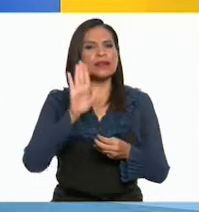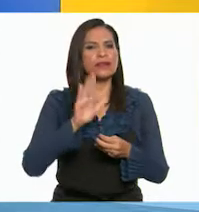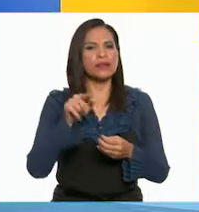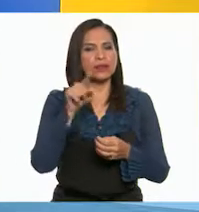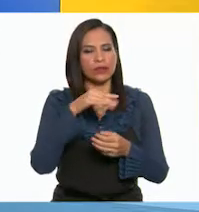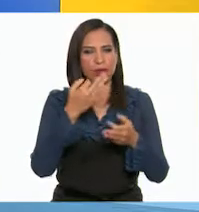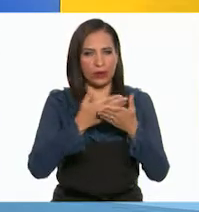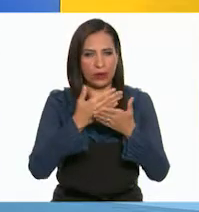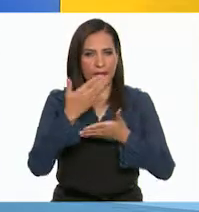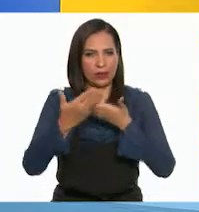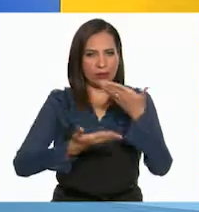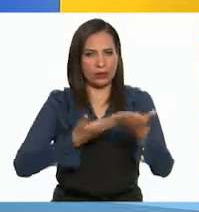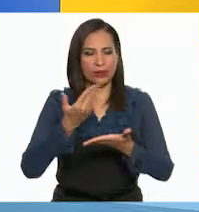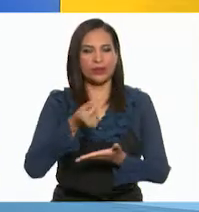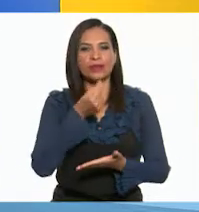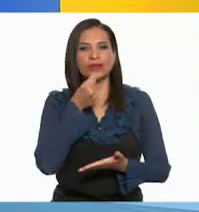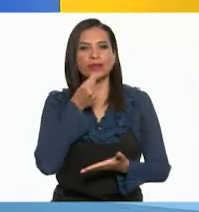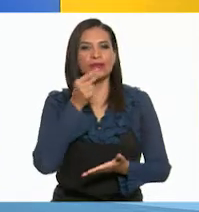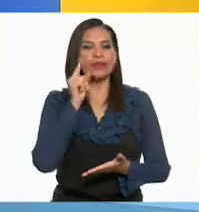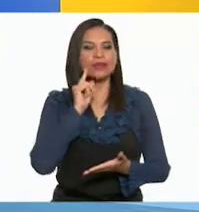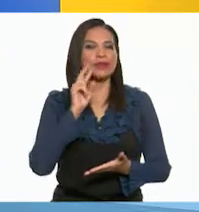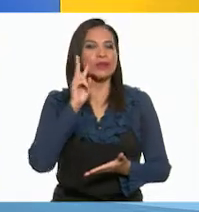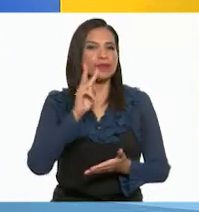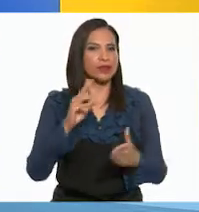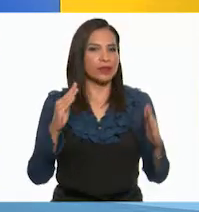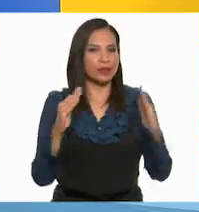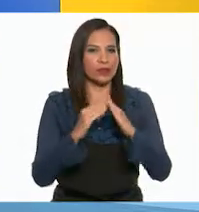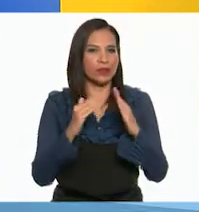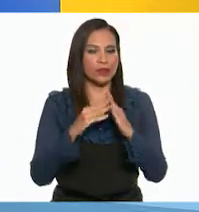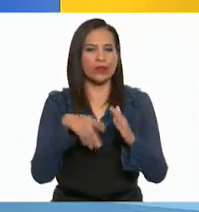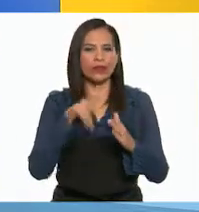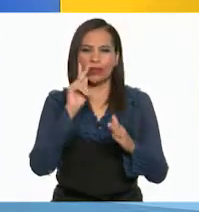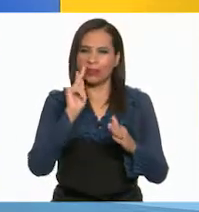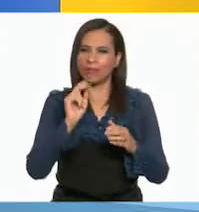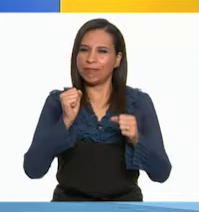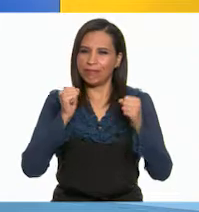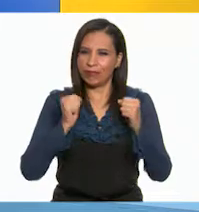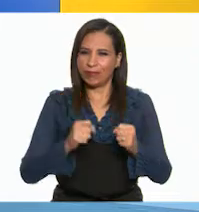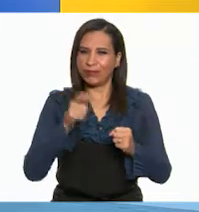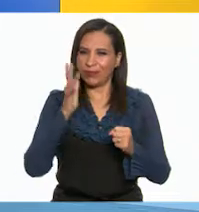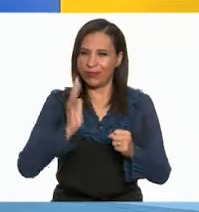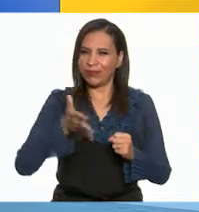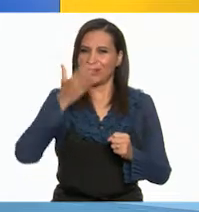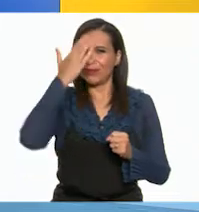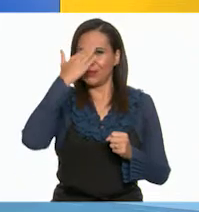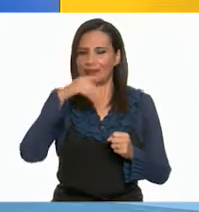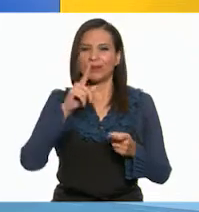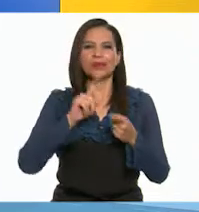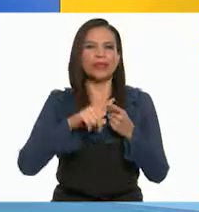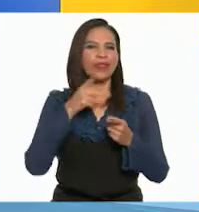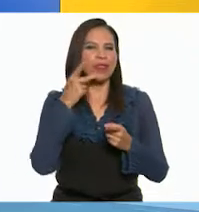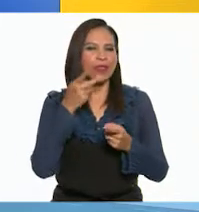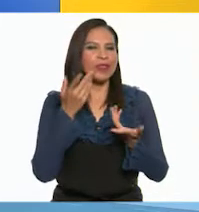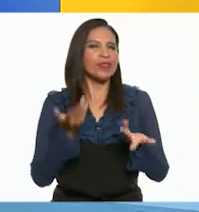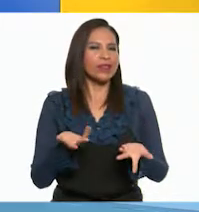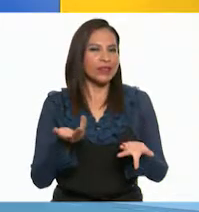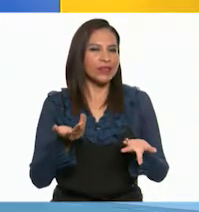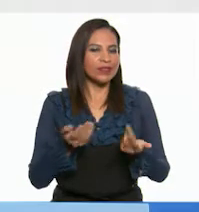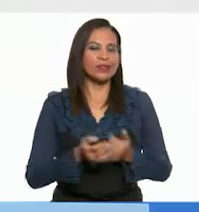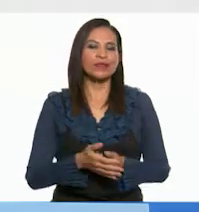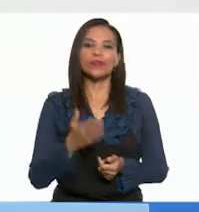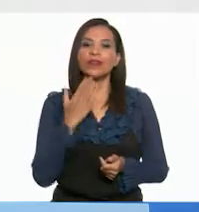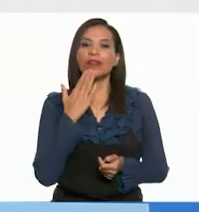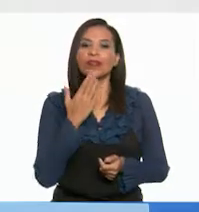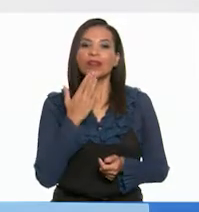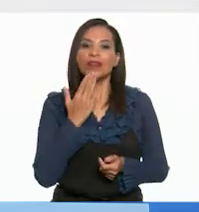te presentas con las niñas y los niños que nos ven desde casa? Aunque seguro ya saben de quién estamos hablando. Muy